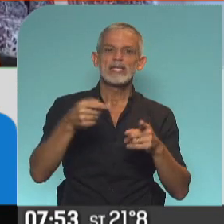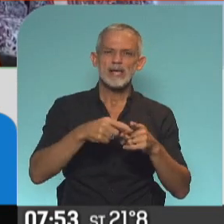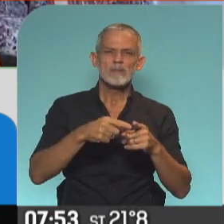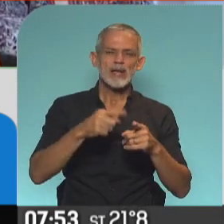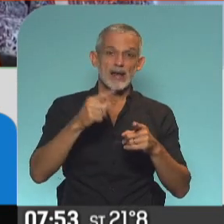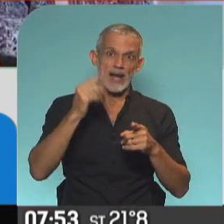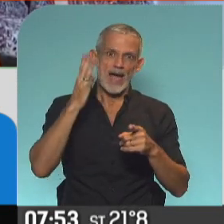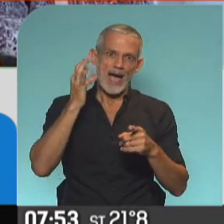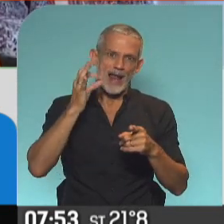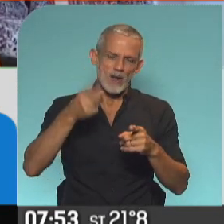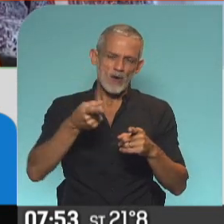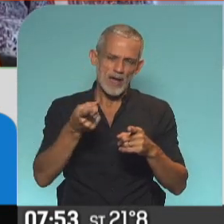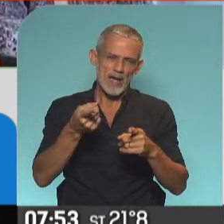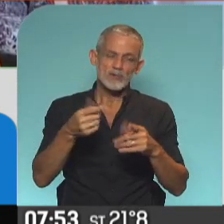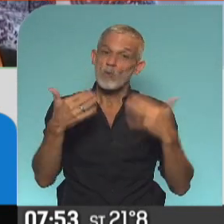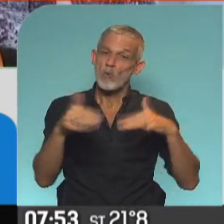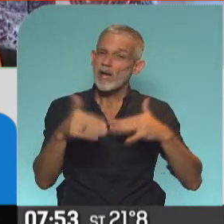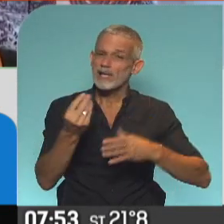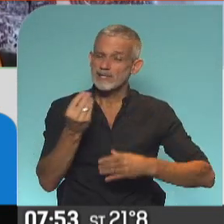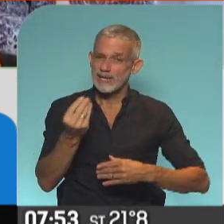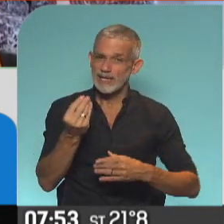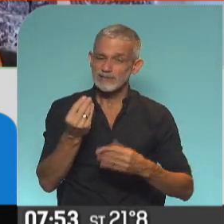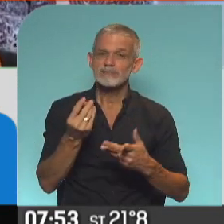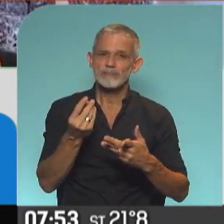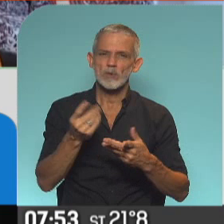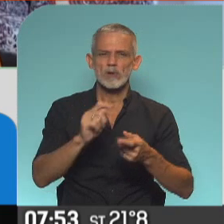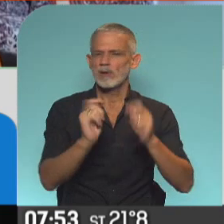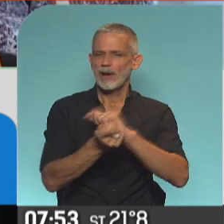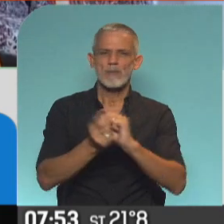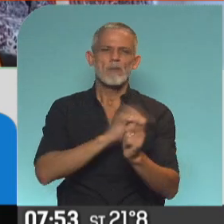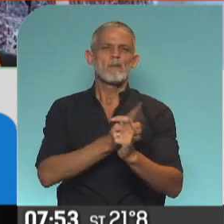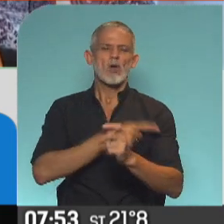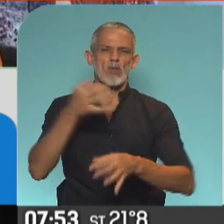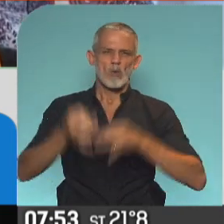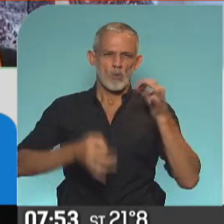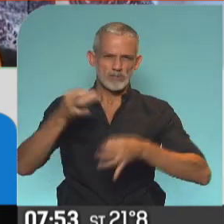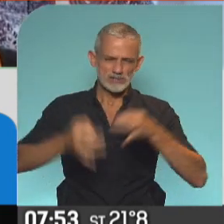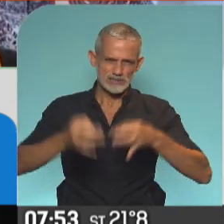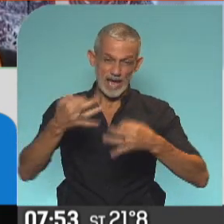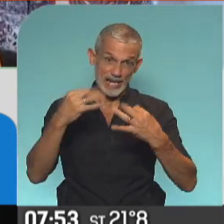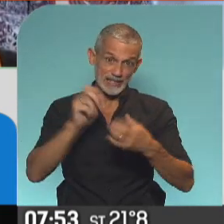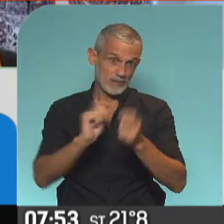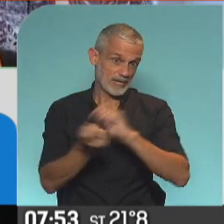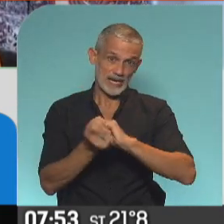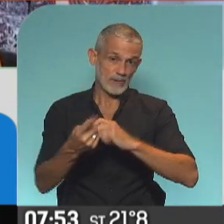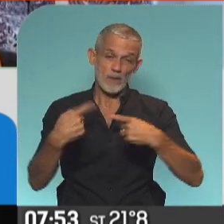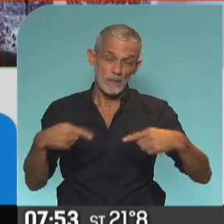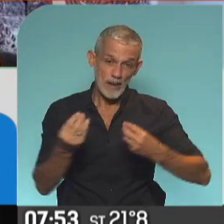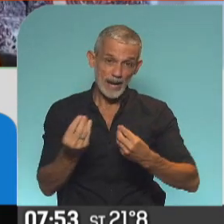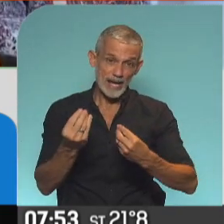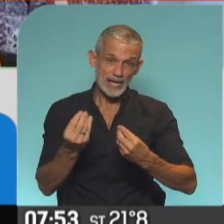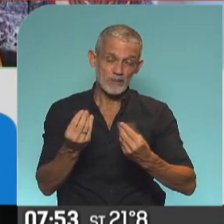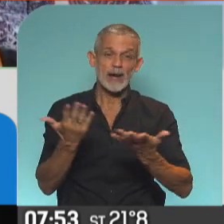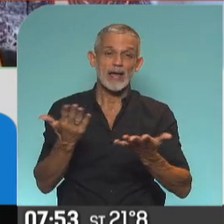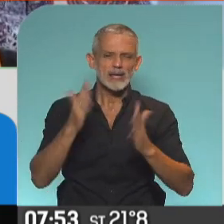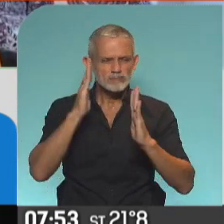algo que efectivamente es urgente, una transformación del Poder Judicial para que efectivamente al